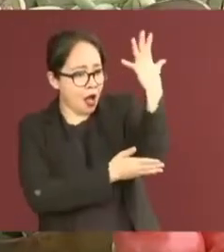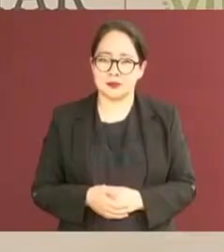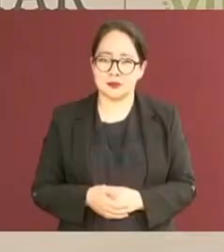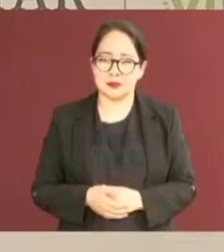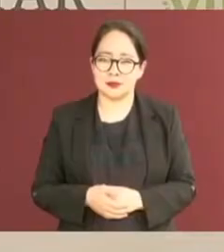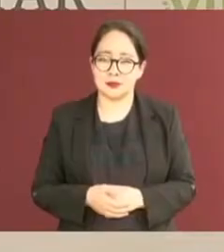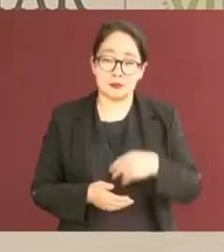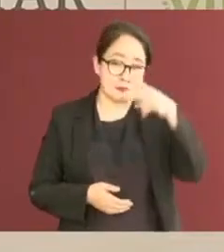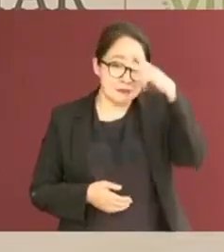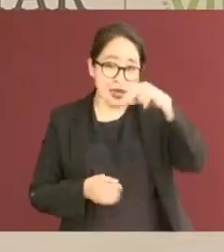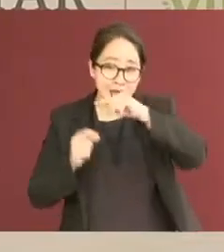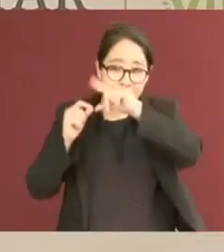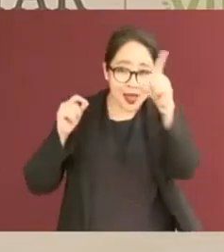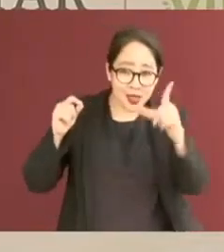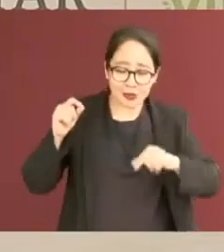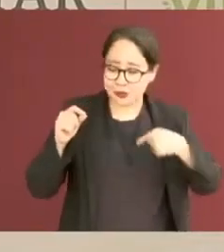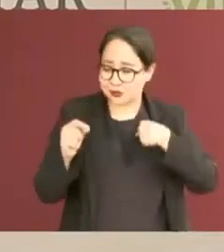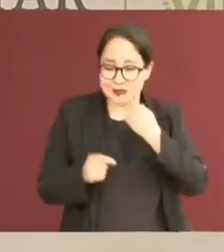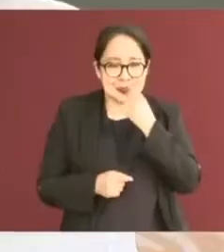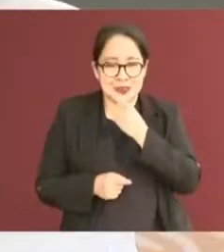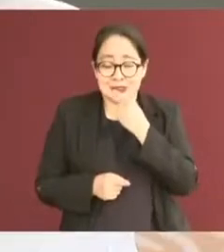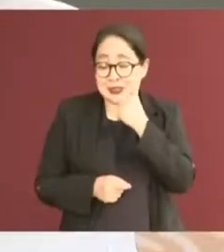de México,